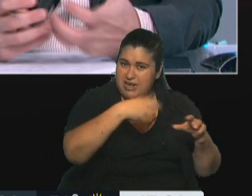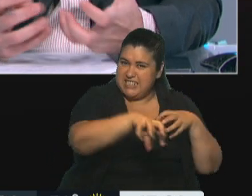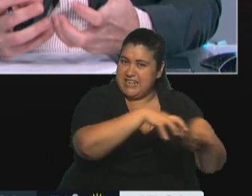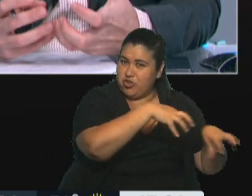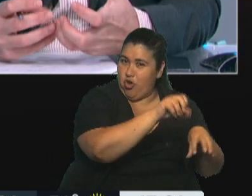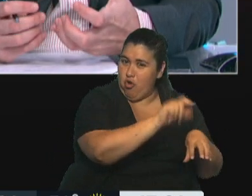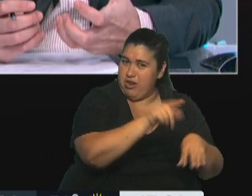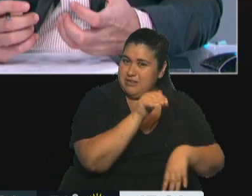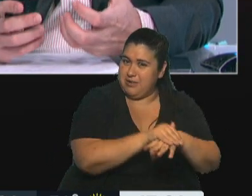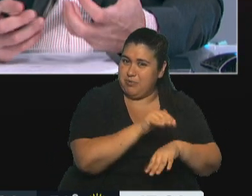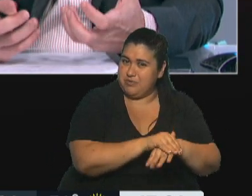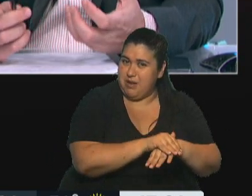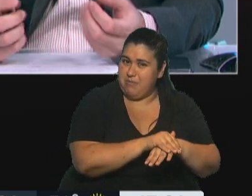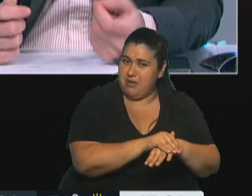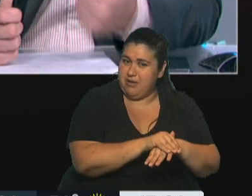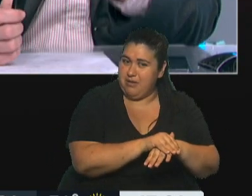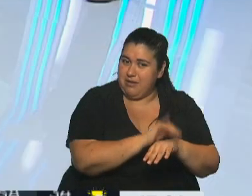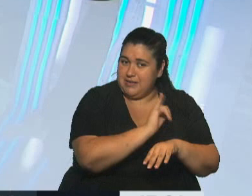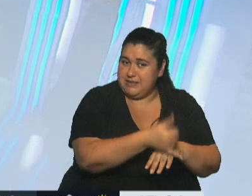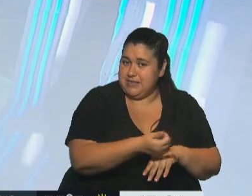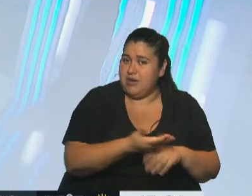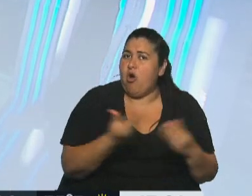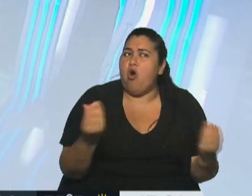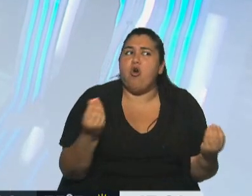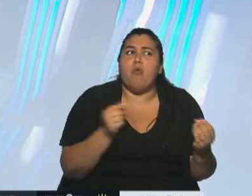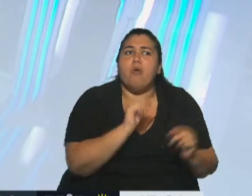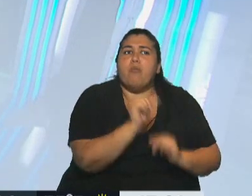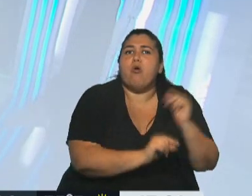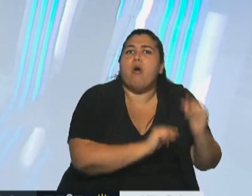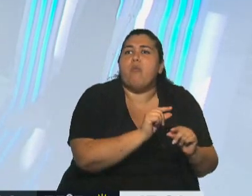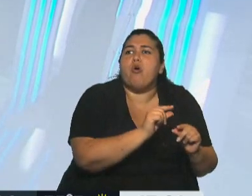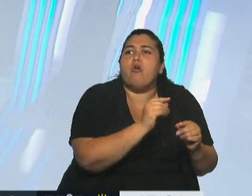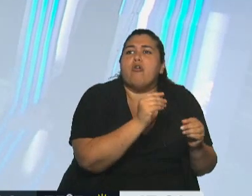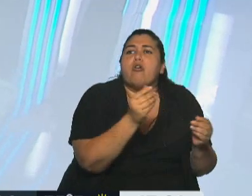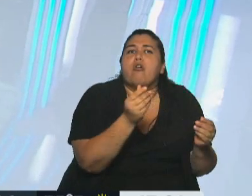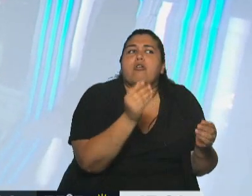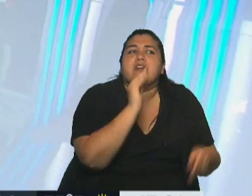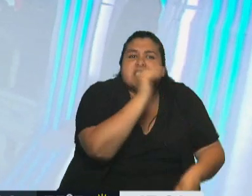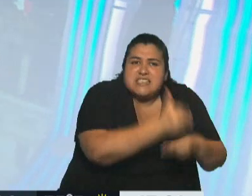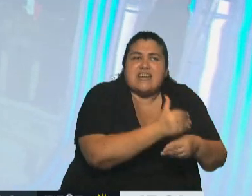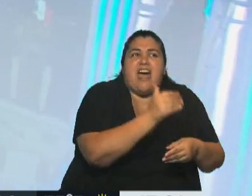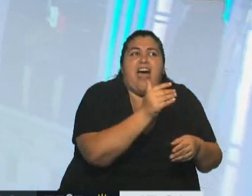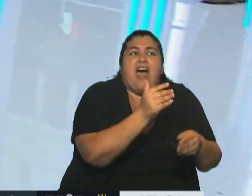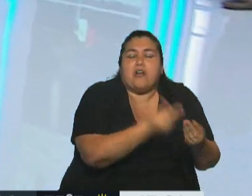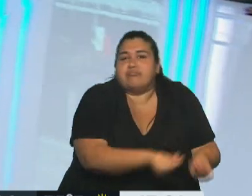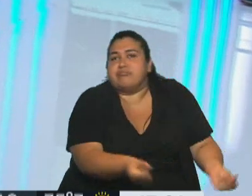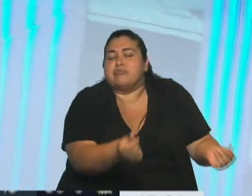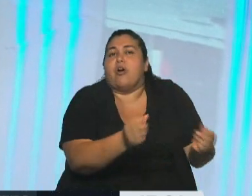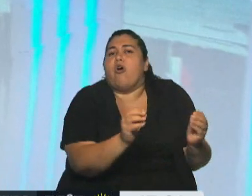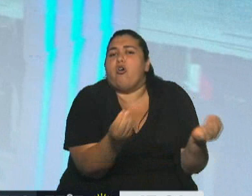manera comprometidos con esta problemática. ¿Cómo desarmás eso a partir de, digamos, bueno, con más estatalidad?